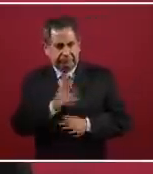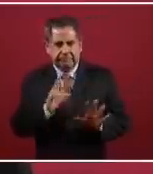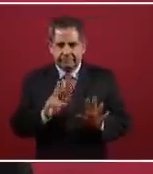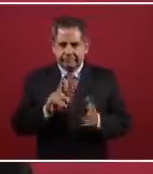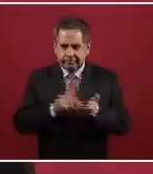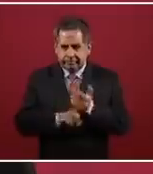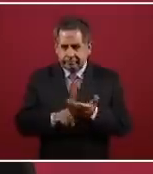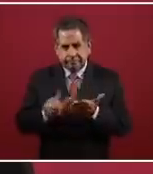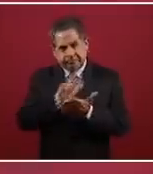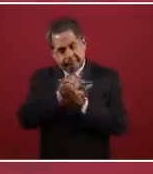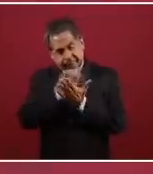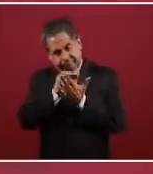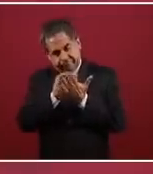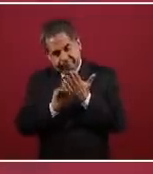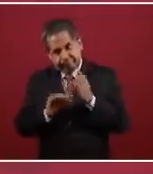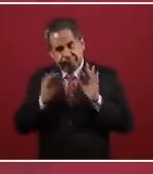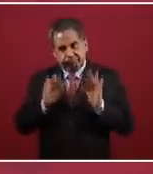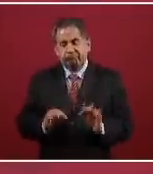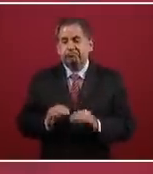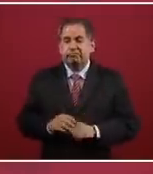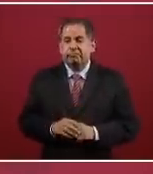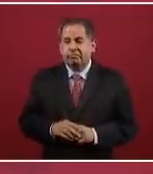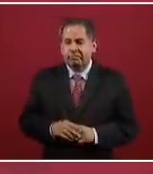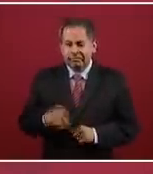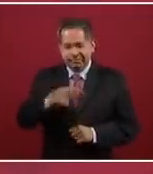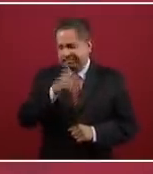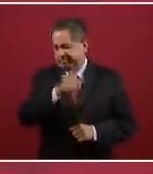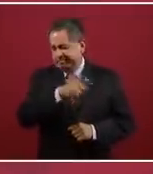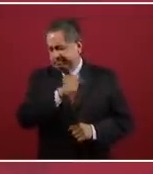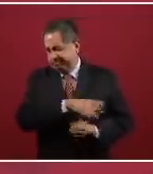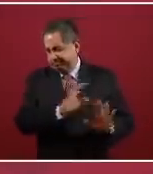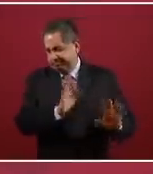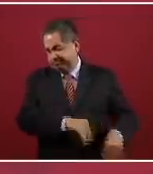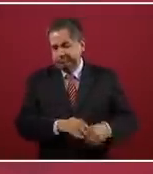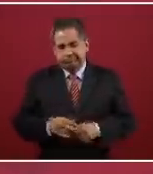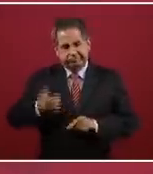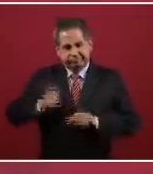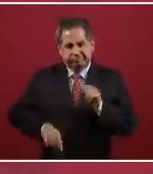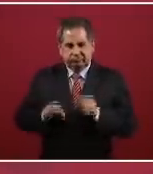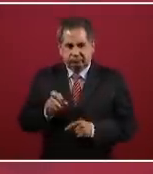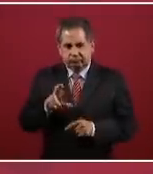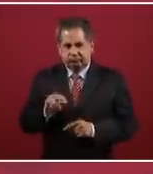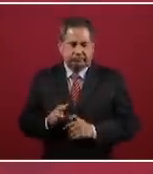sí legalmente, estos mismos,